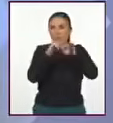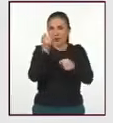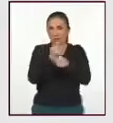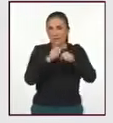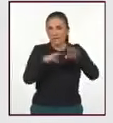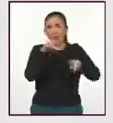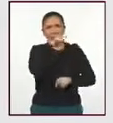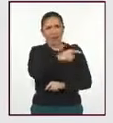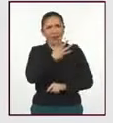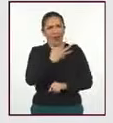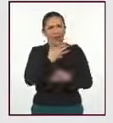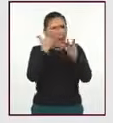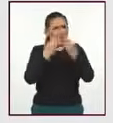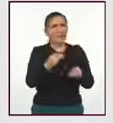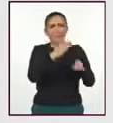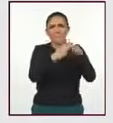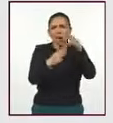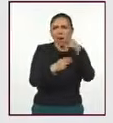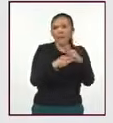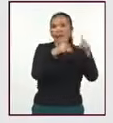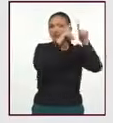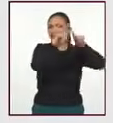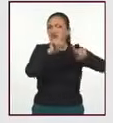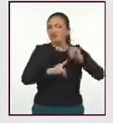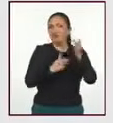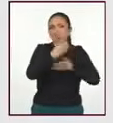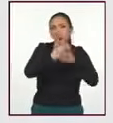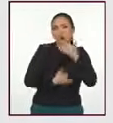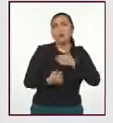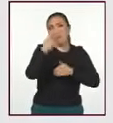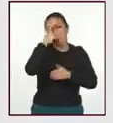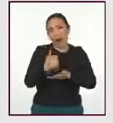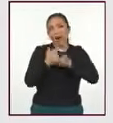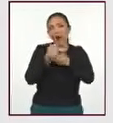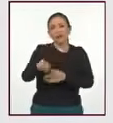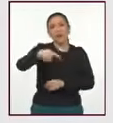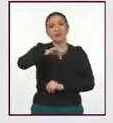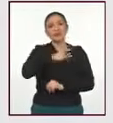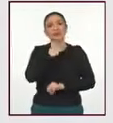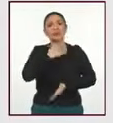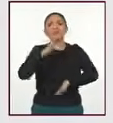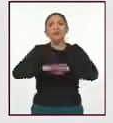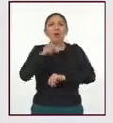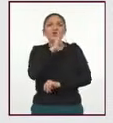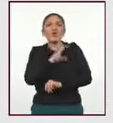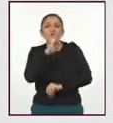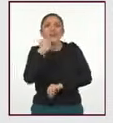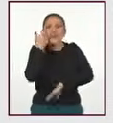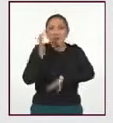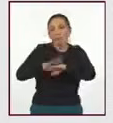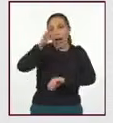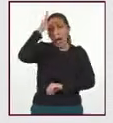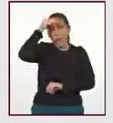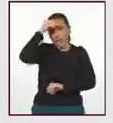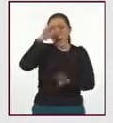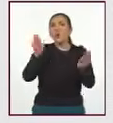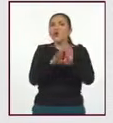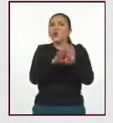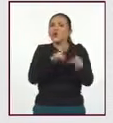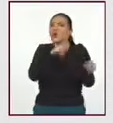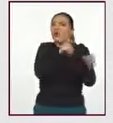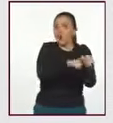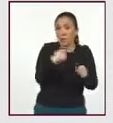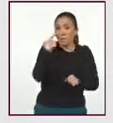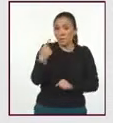encontrarán contenidos, recursos y proyectos que impulsan la curiosidad y el aprendizaje. Para acceder a este canal, el